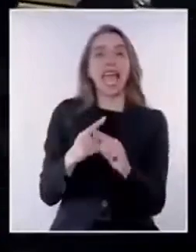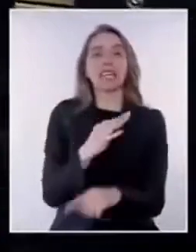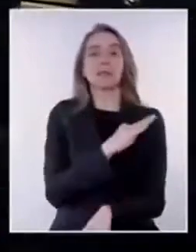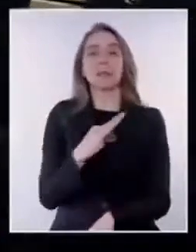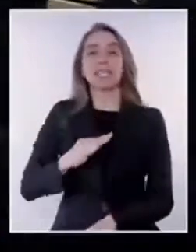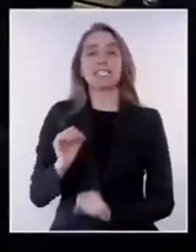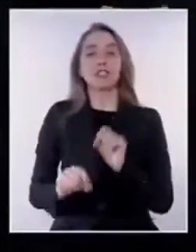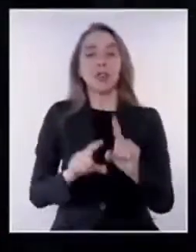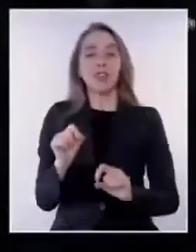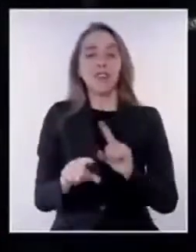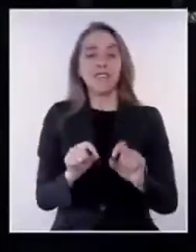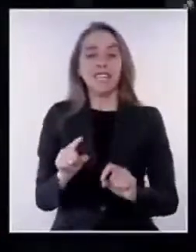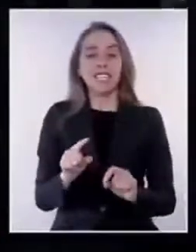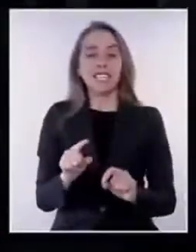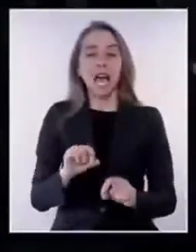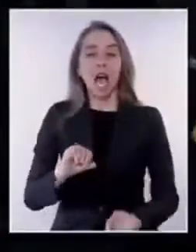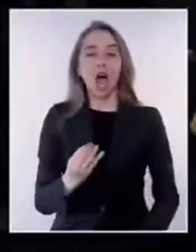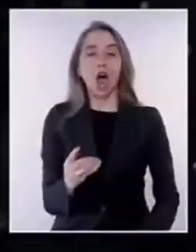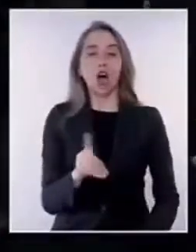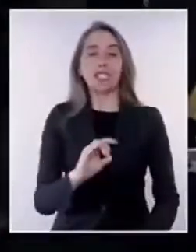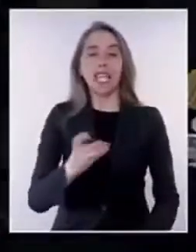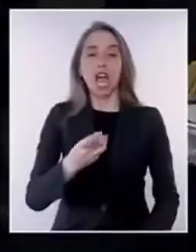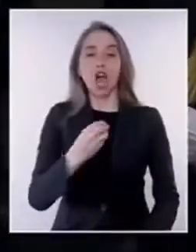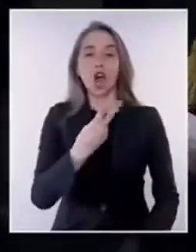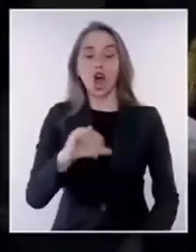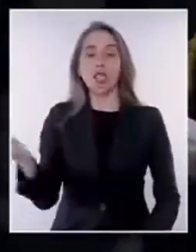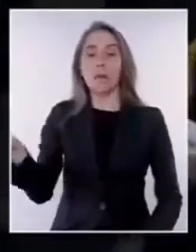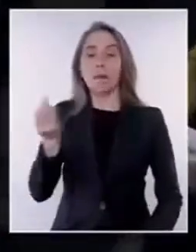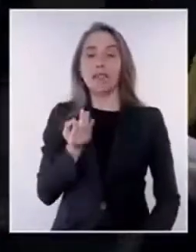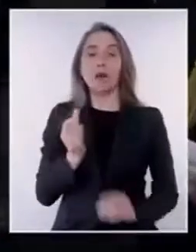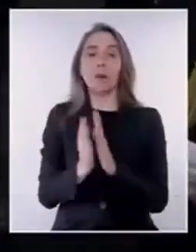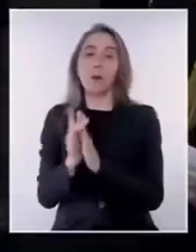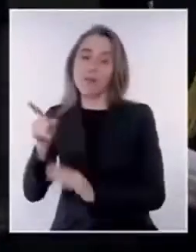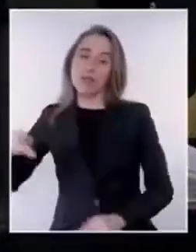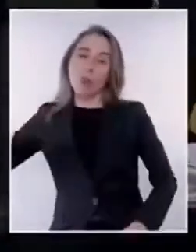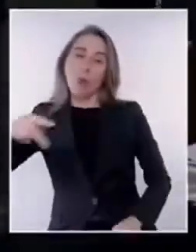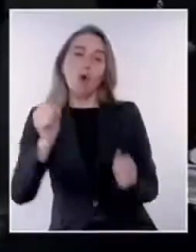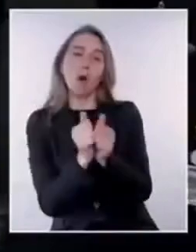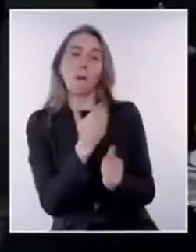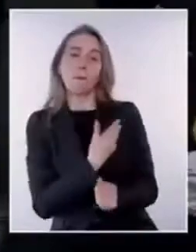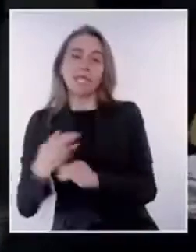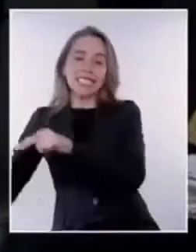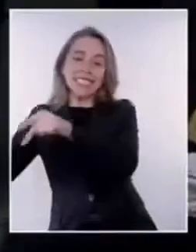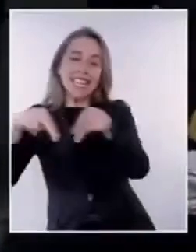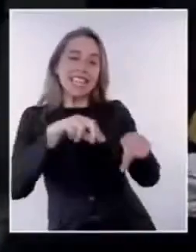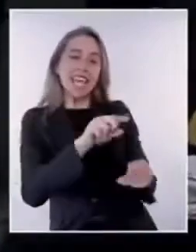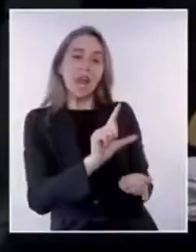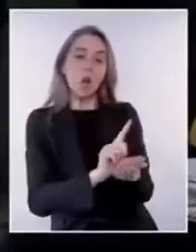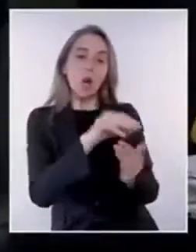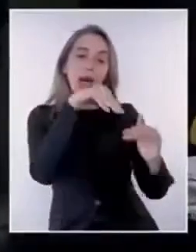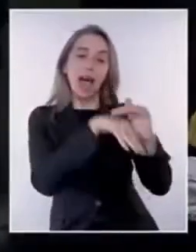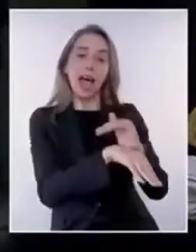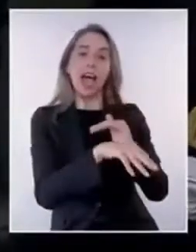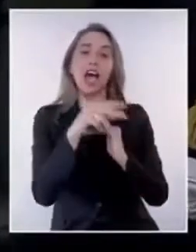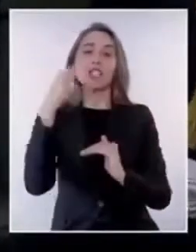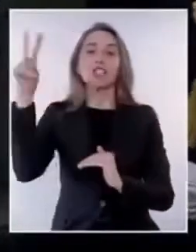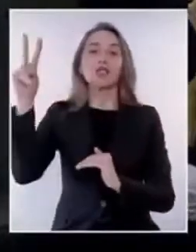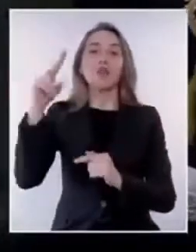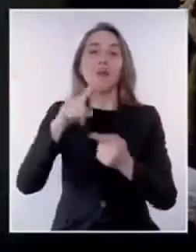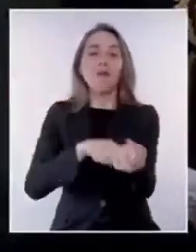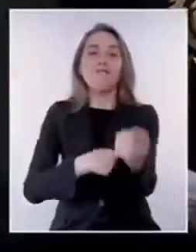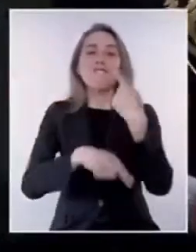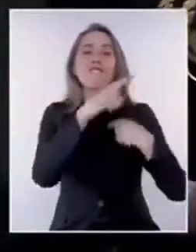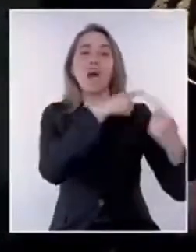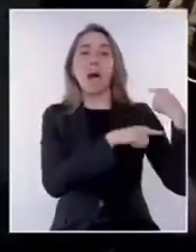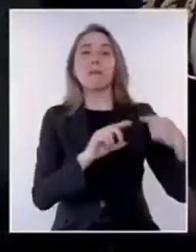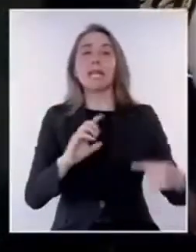de Defensa, José Goñi, y me dijo que pasara por el lugar donde está enterrado su antecesor, así